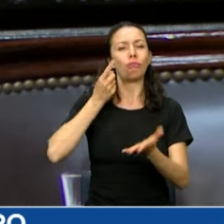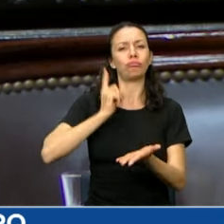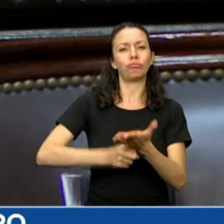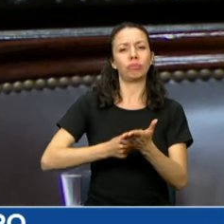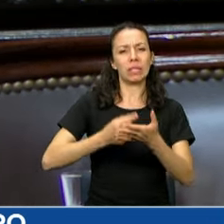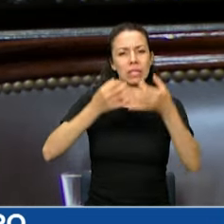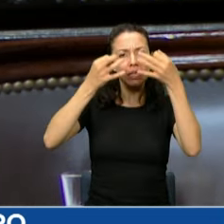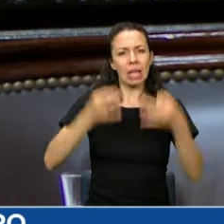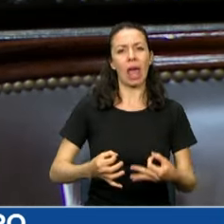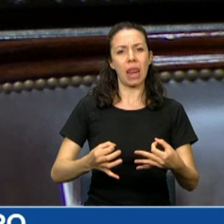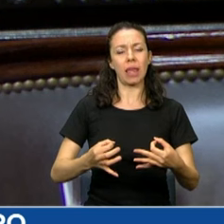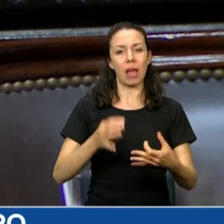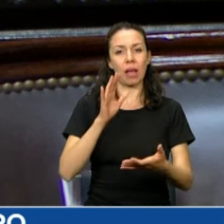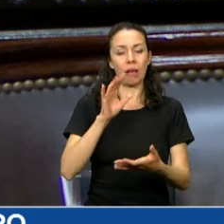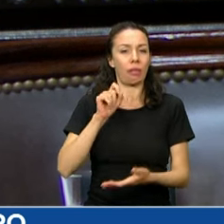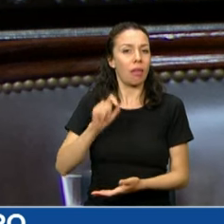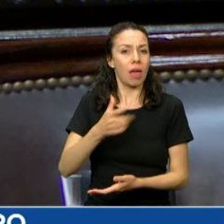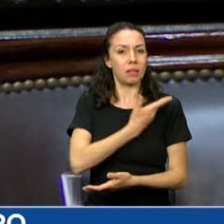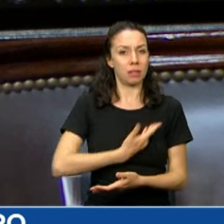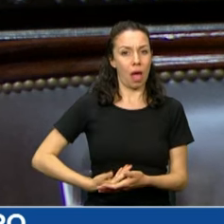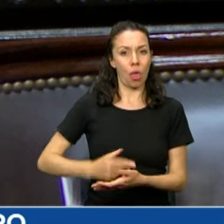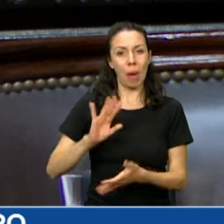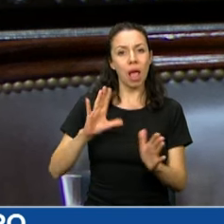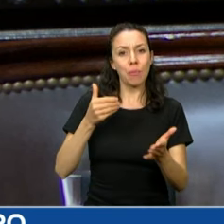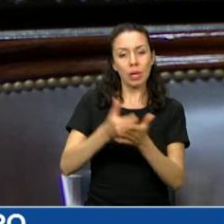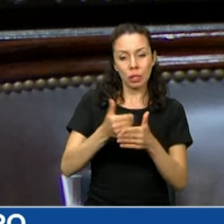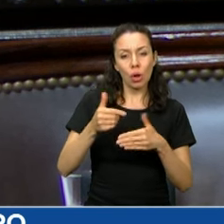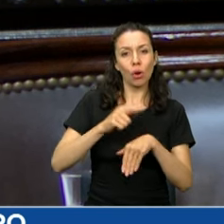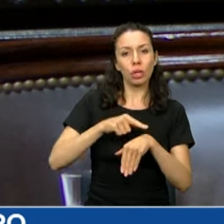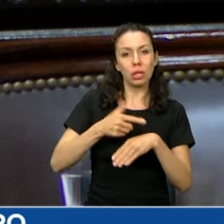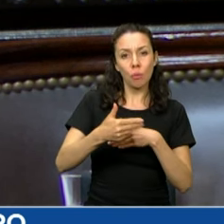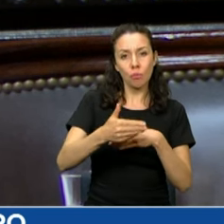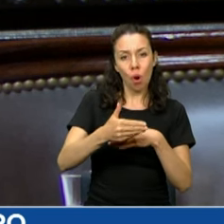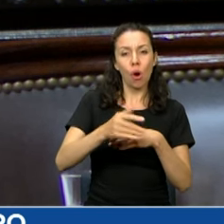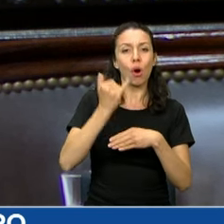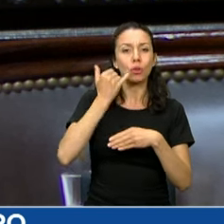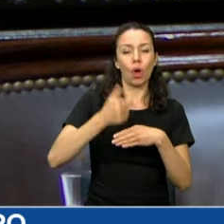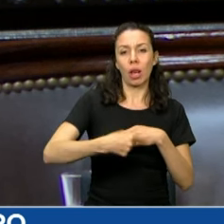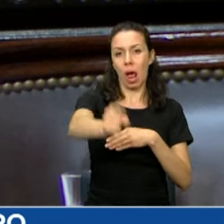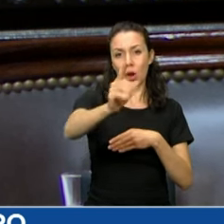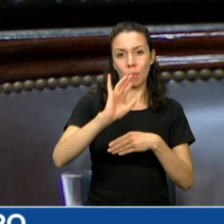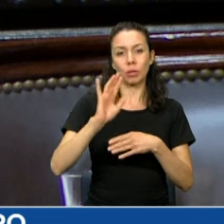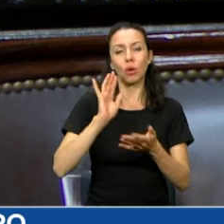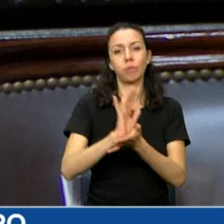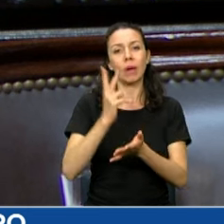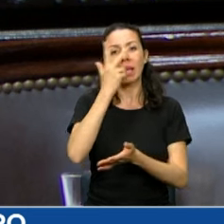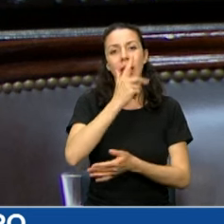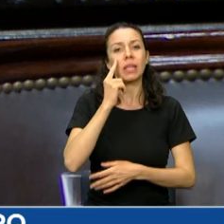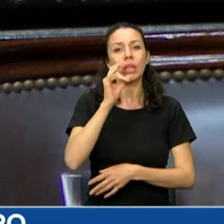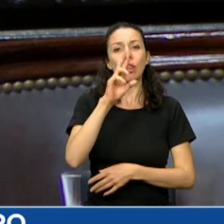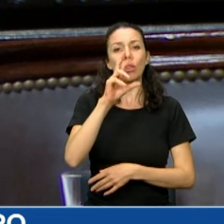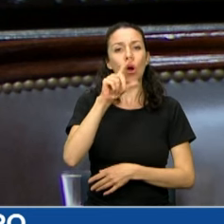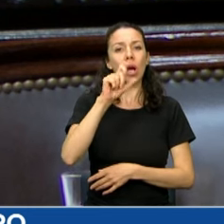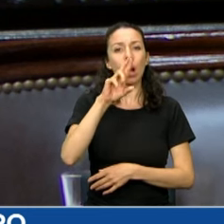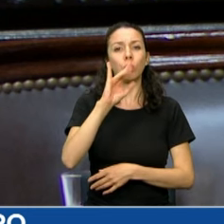estado para las inversiones de mediano y largo plazo en los hidrocarburos nuevamente en la Argentina de la mano de los